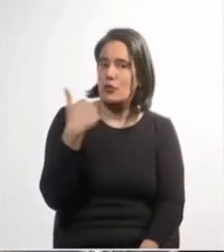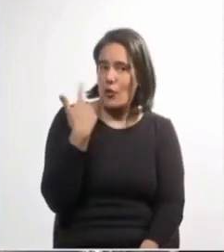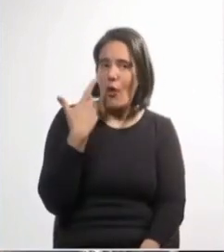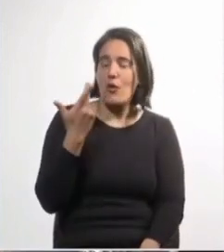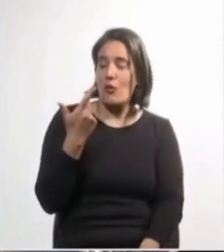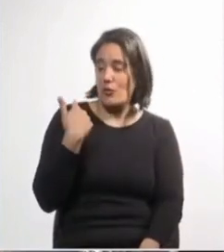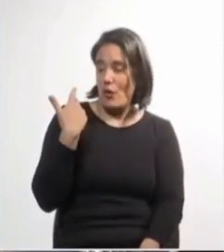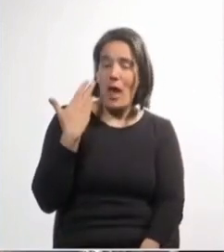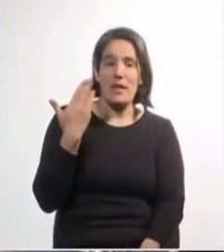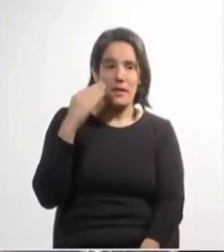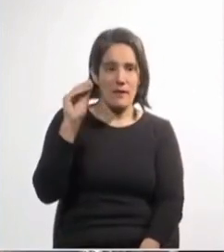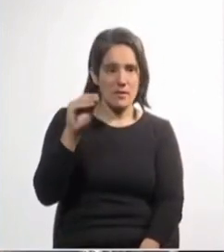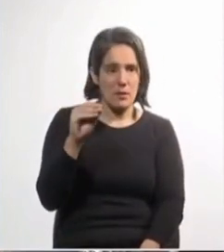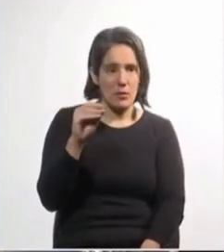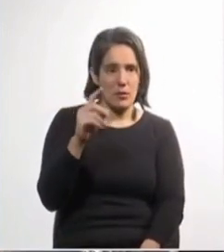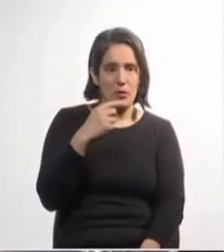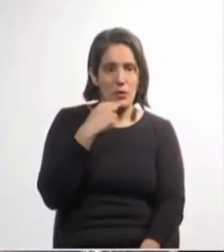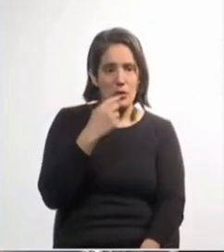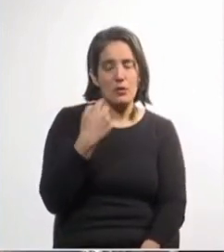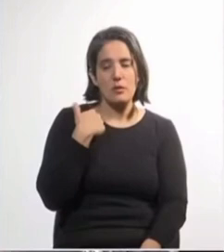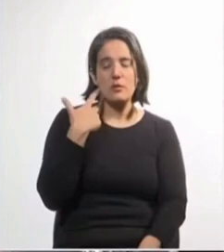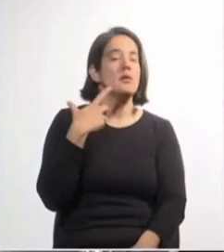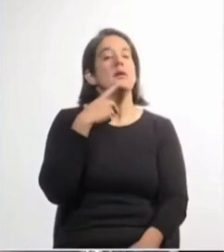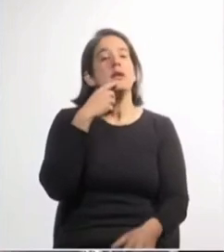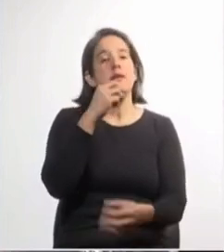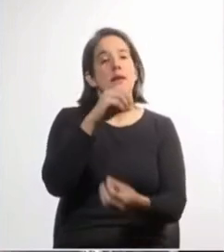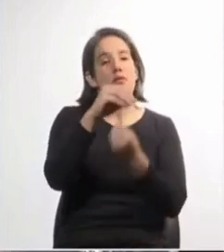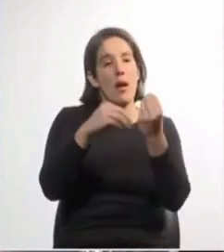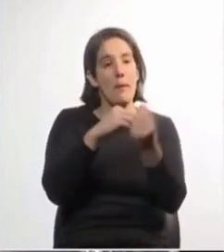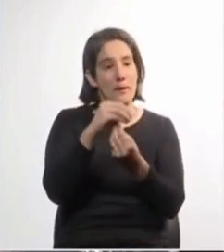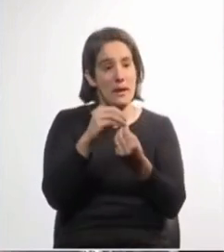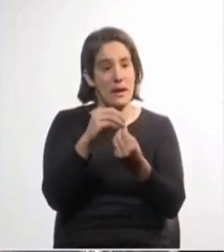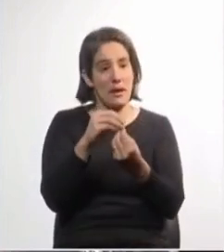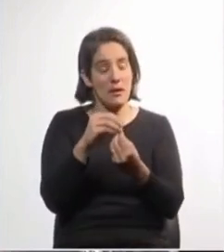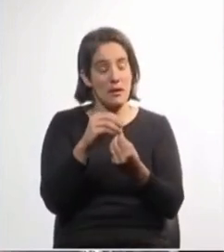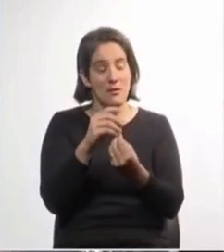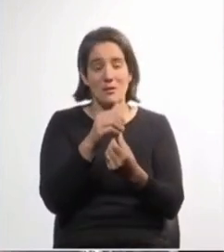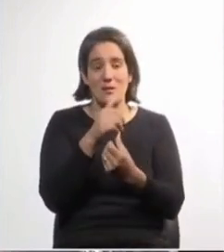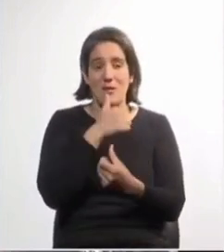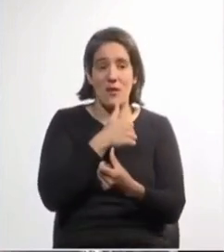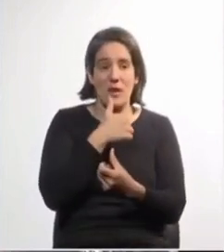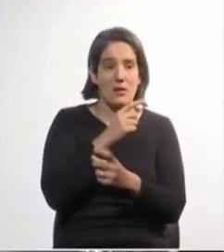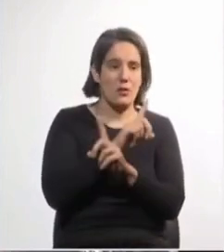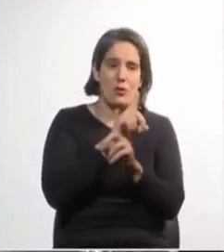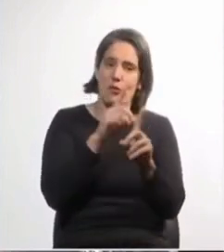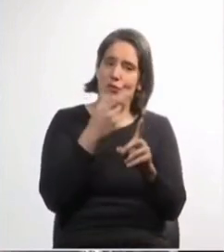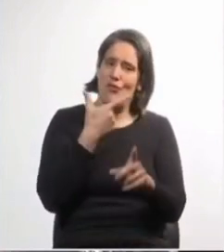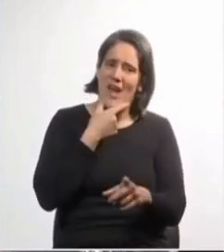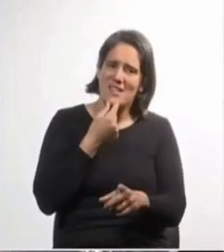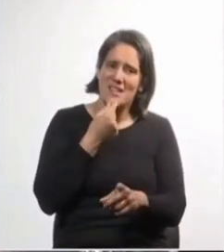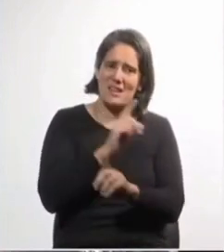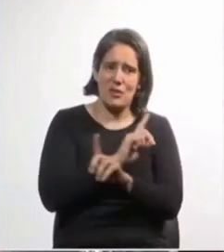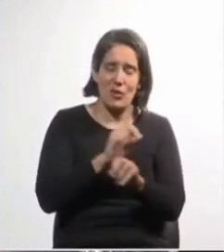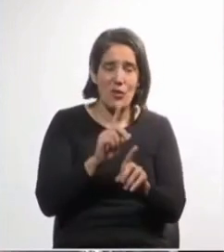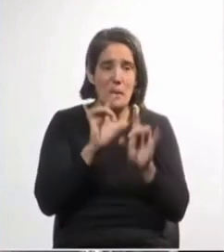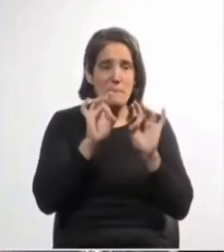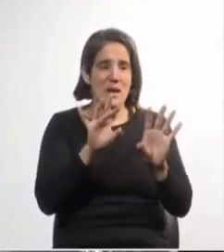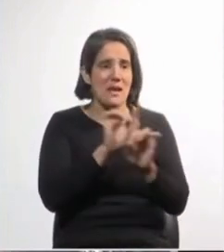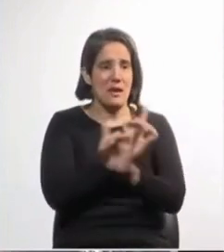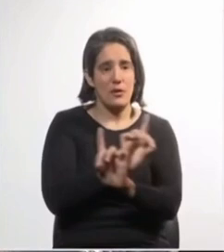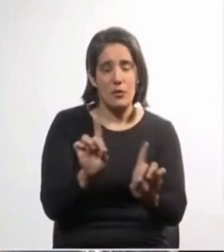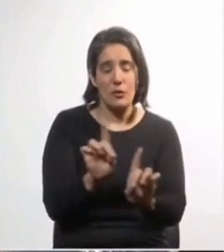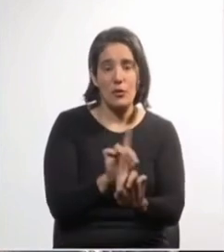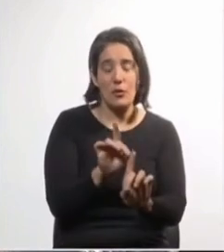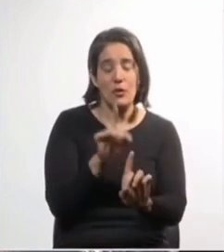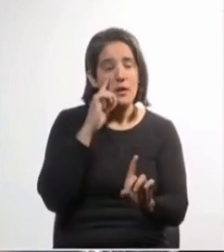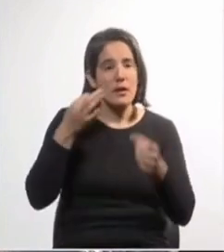situación de familias que tienen esa vulnerabilidad no es tan sencillo, no es algo automático y realmente la